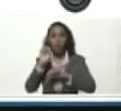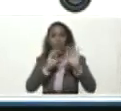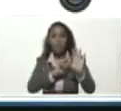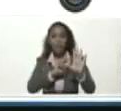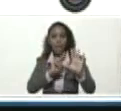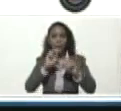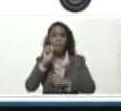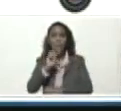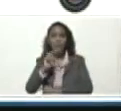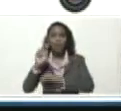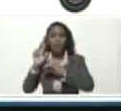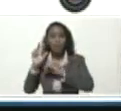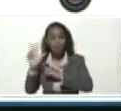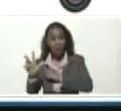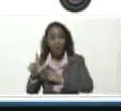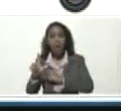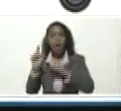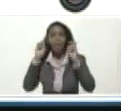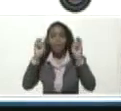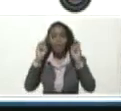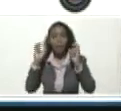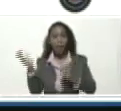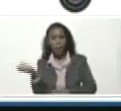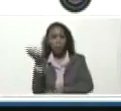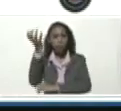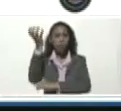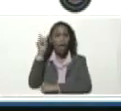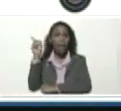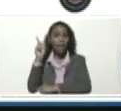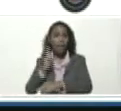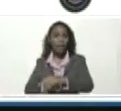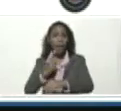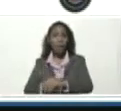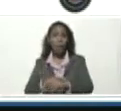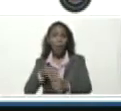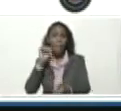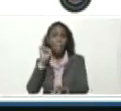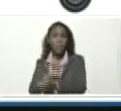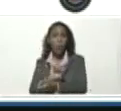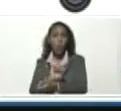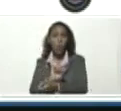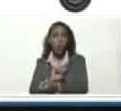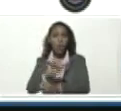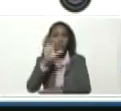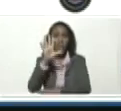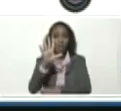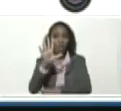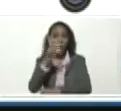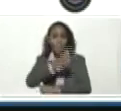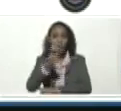16584723, alias Antorcha. En esa época se capturaron 5 individuos